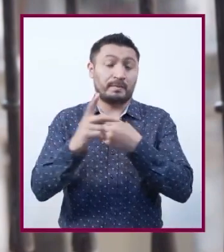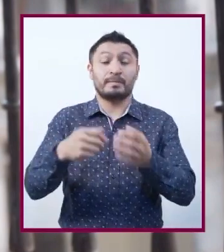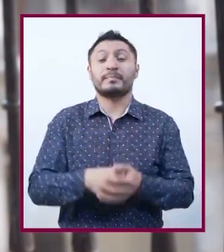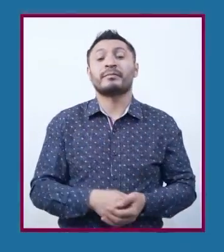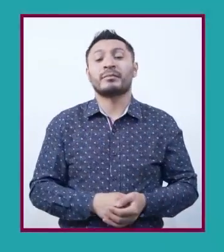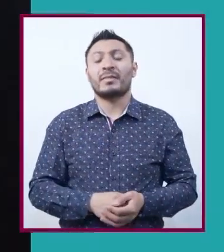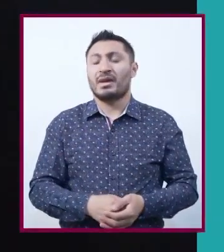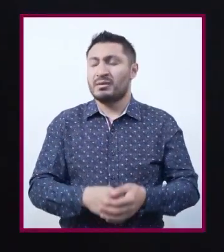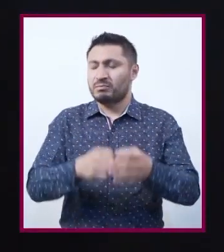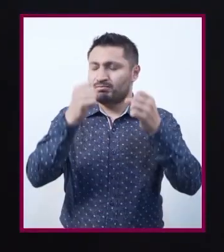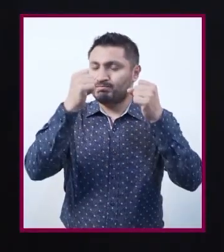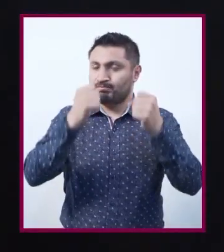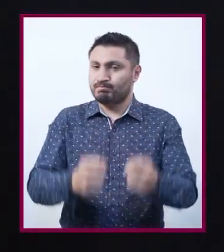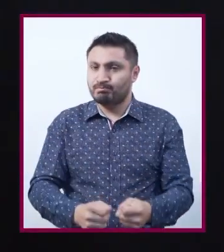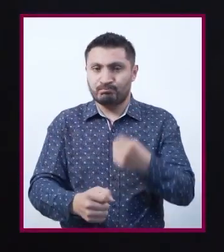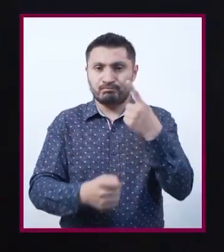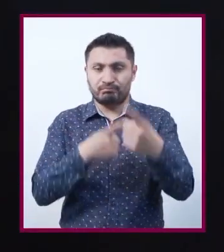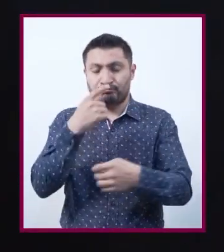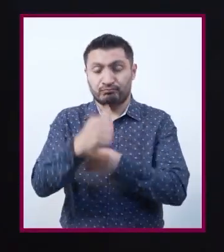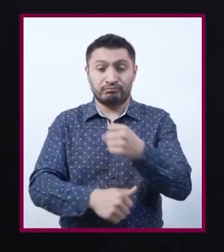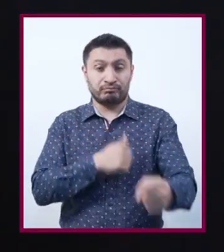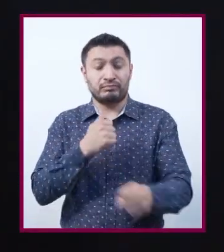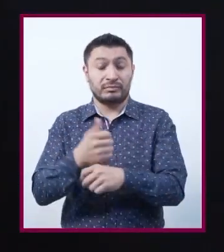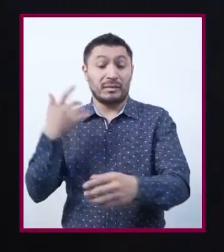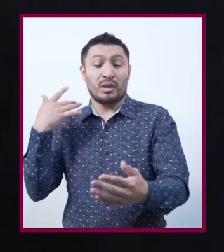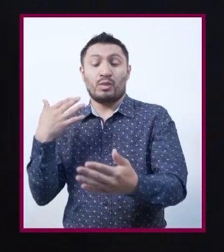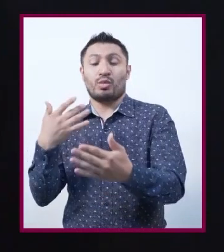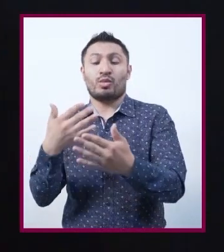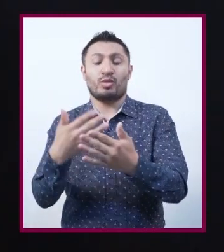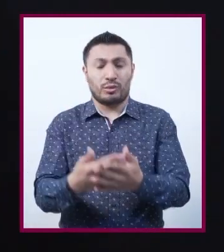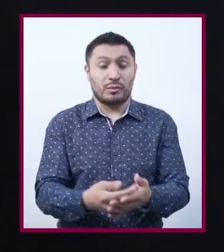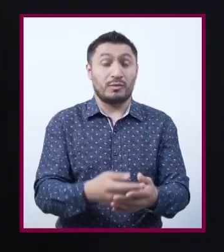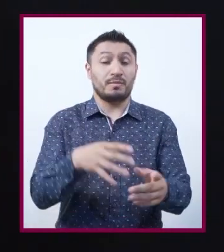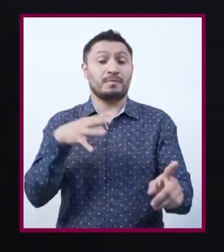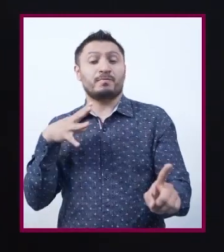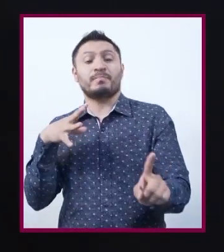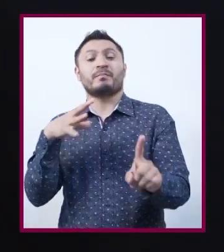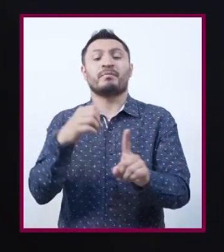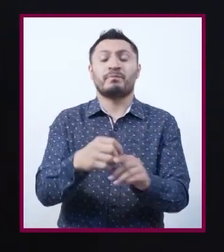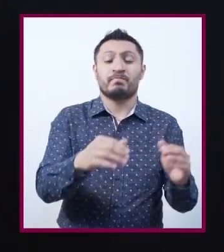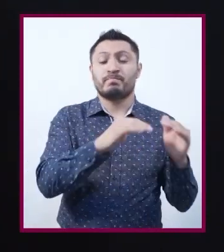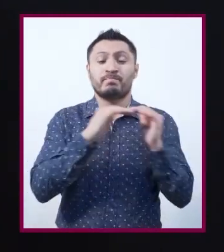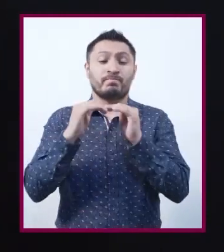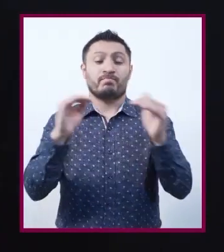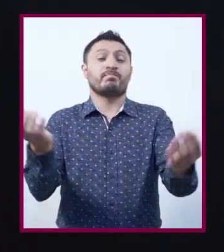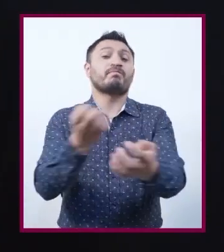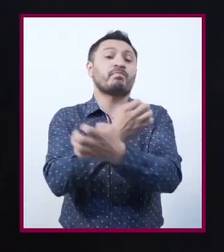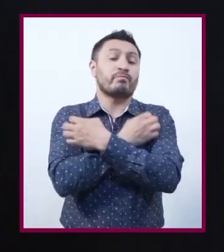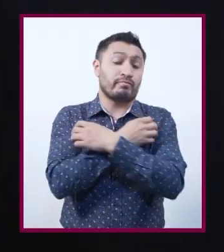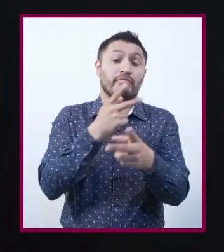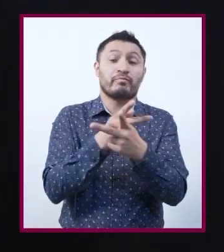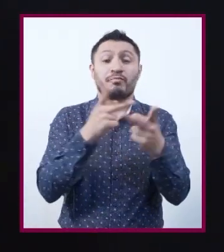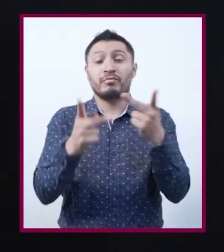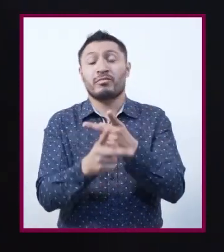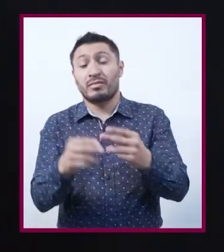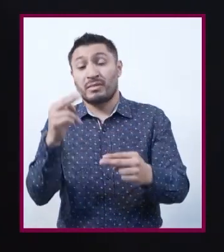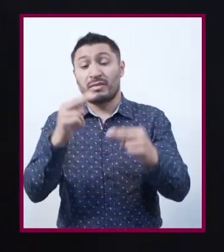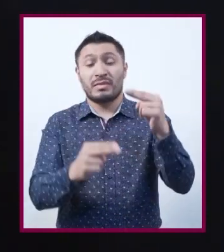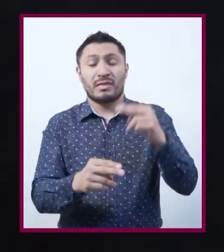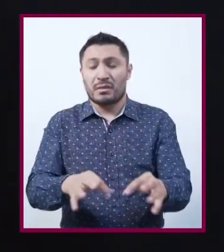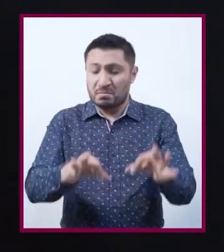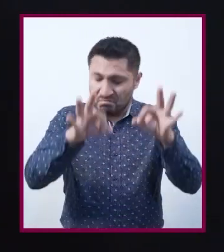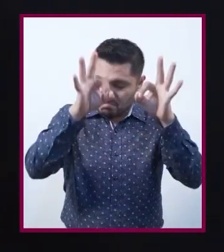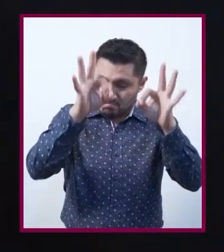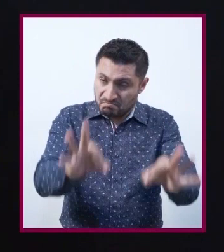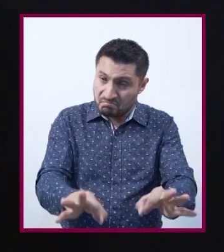país. Sin duda, durante las últimas décadas del siglo pasado, se consiguió democratizar la educación media superior